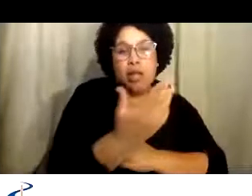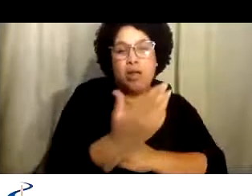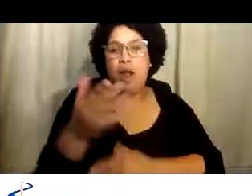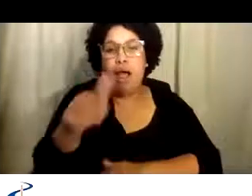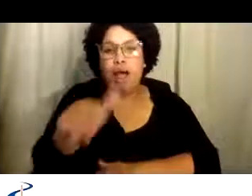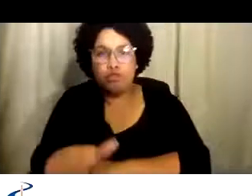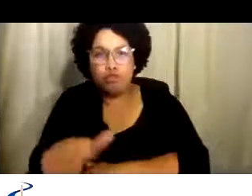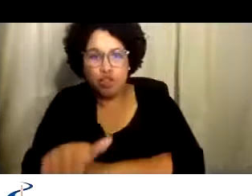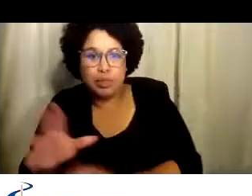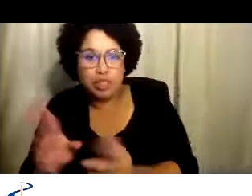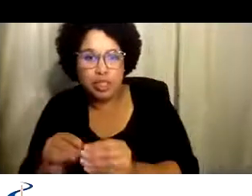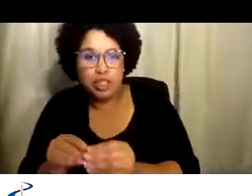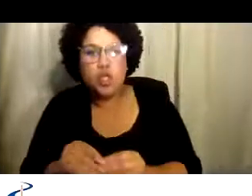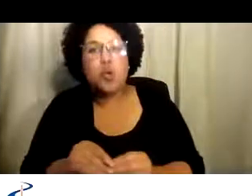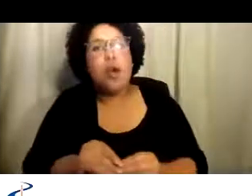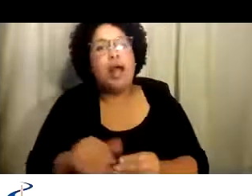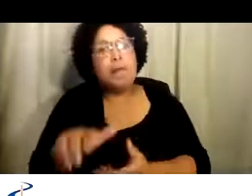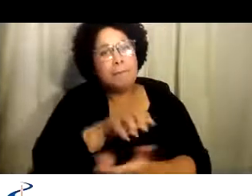tres horas en la mañana o en tarde.